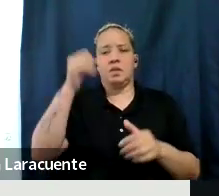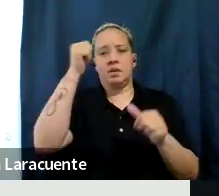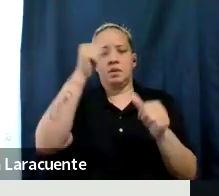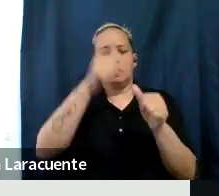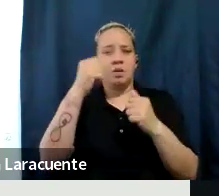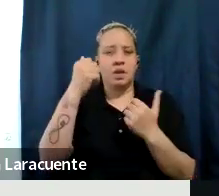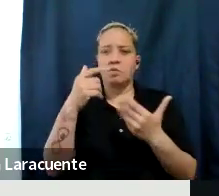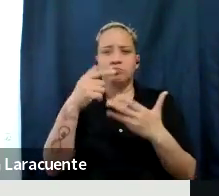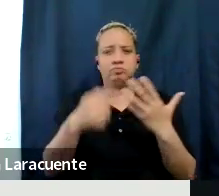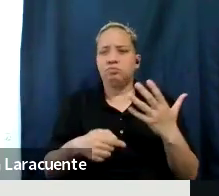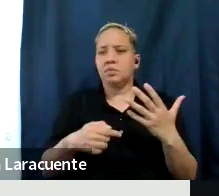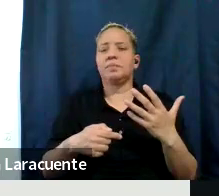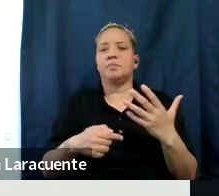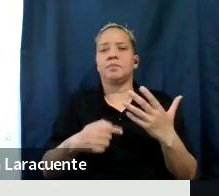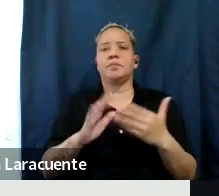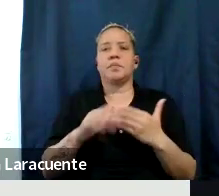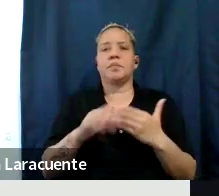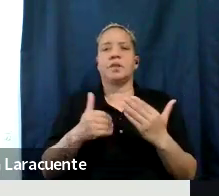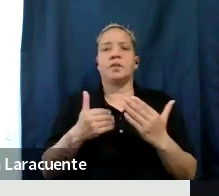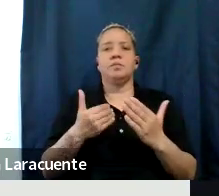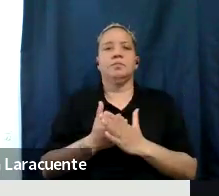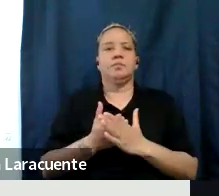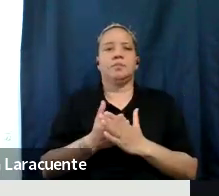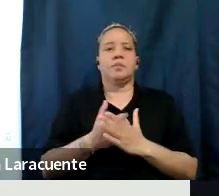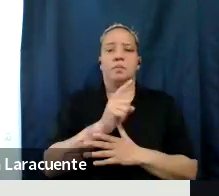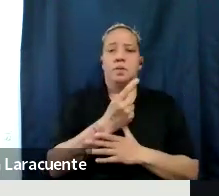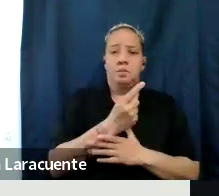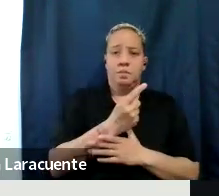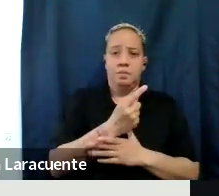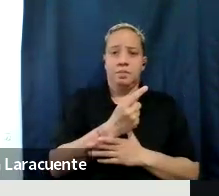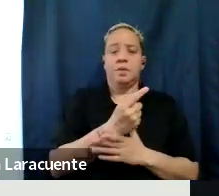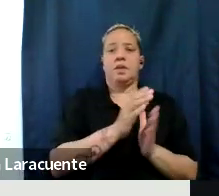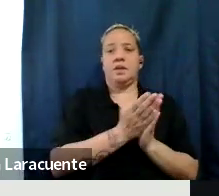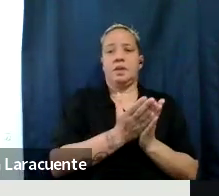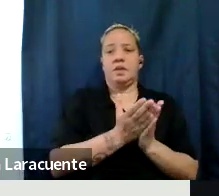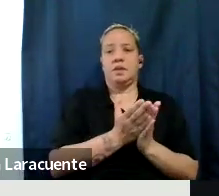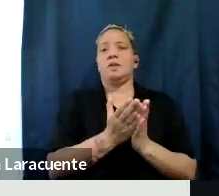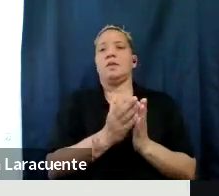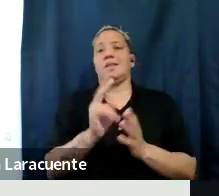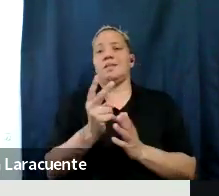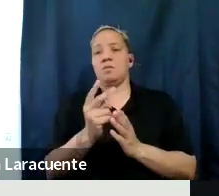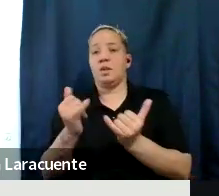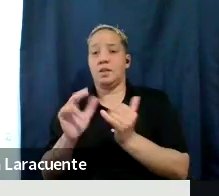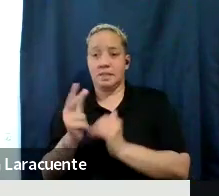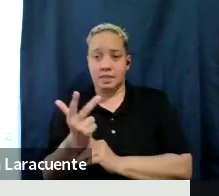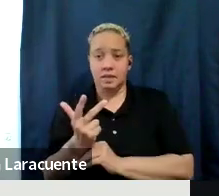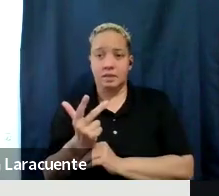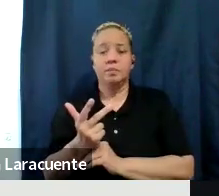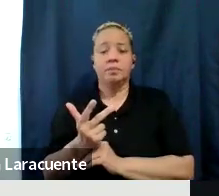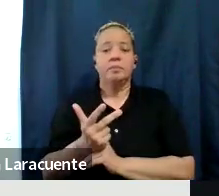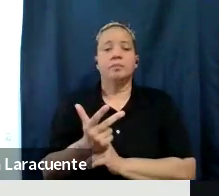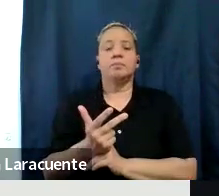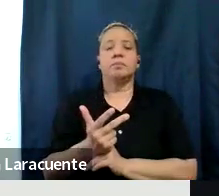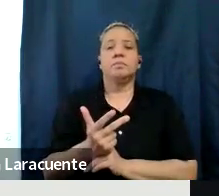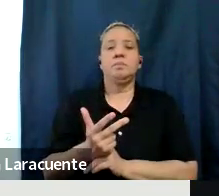todo este material, tanto en su primera edición como en su segunda y en su ahora tercera, eh, demuestran